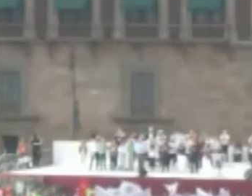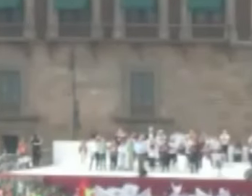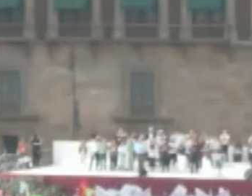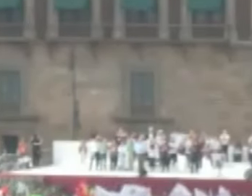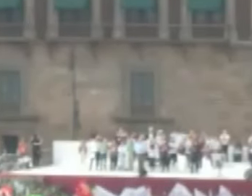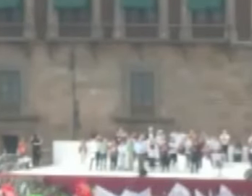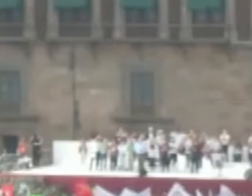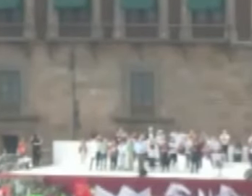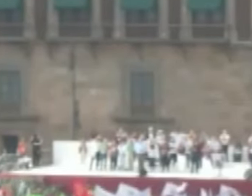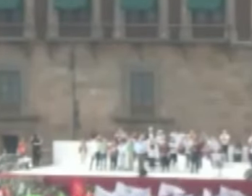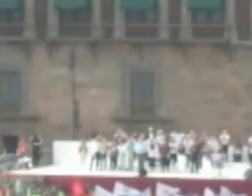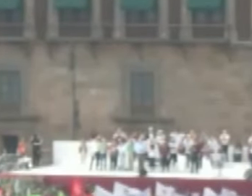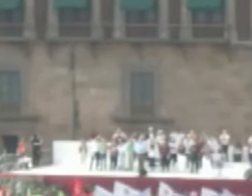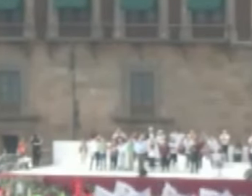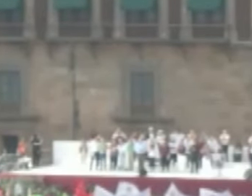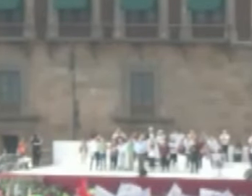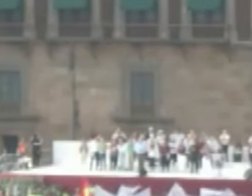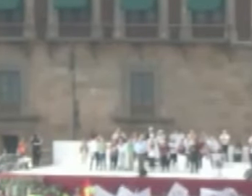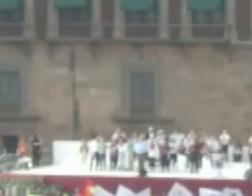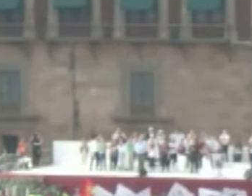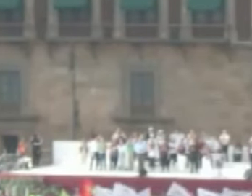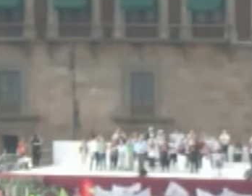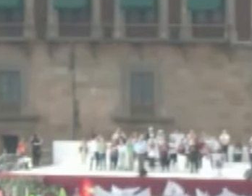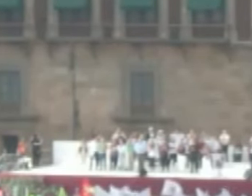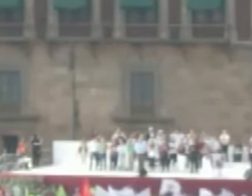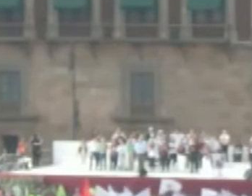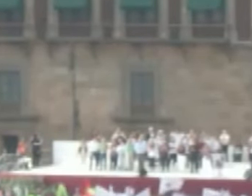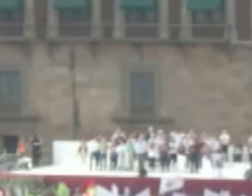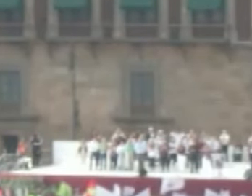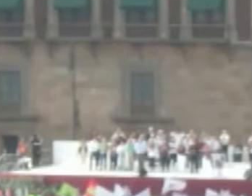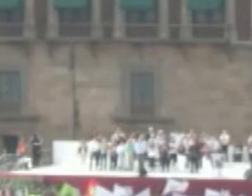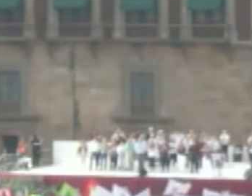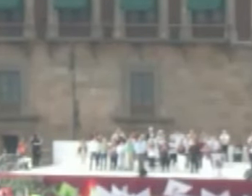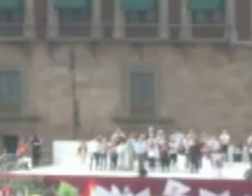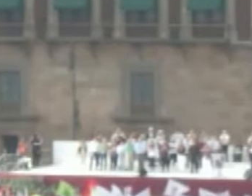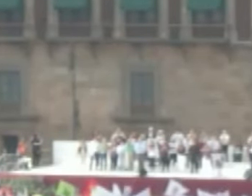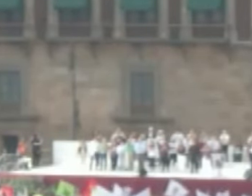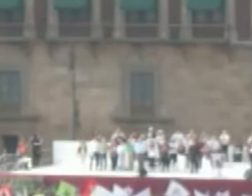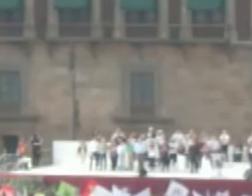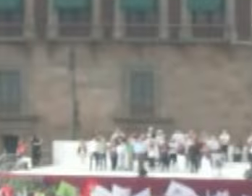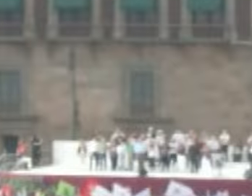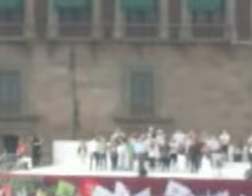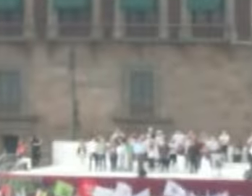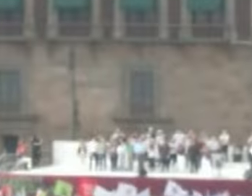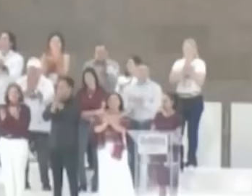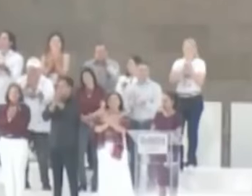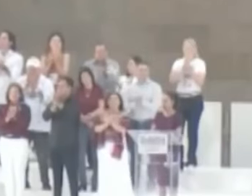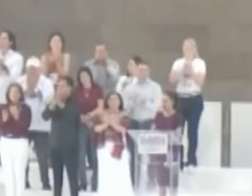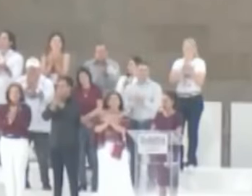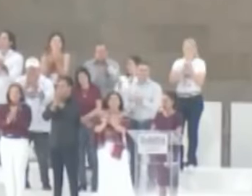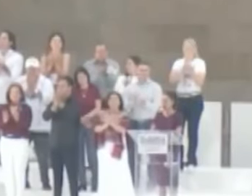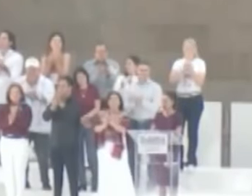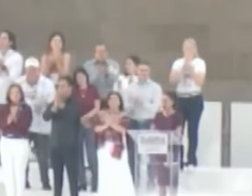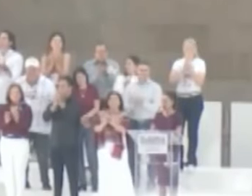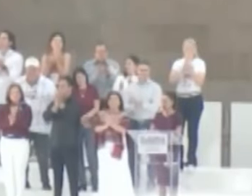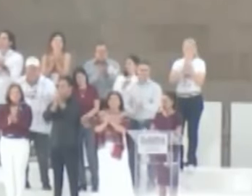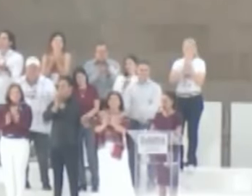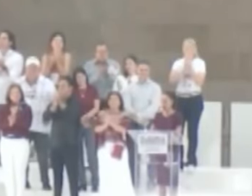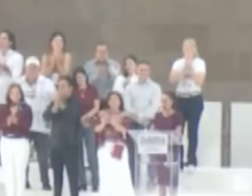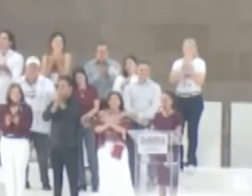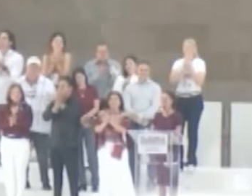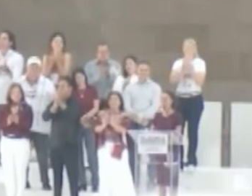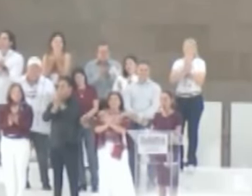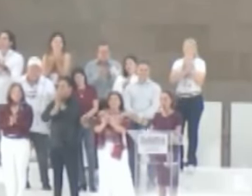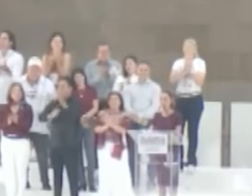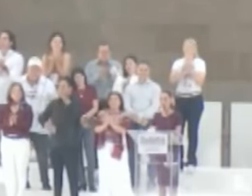ella estaba hablando y expresando su discurso, hubo interrupciones por parte de